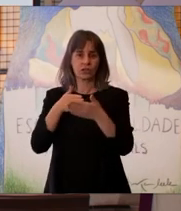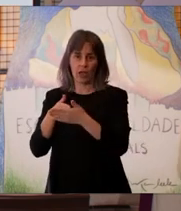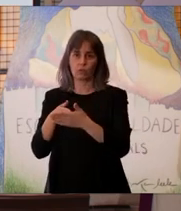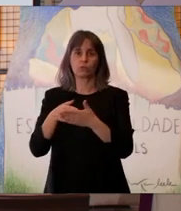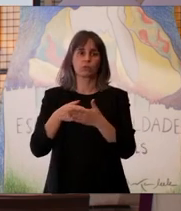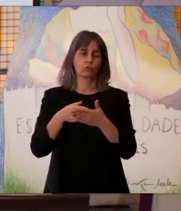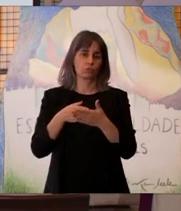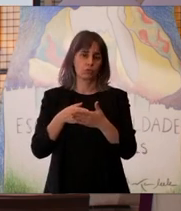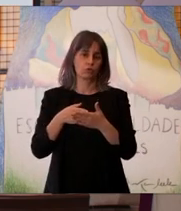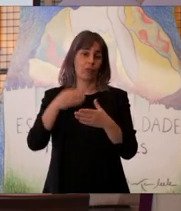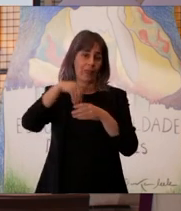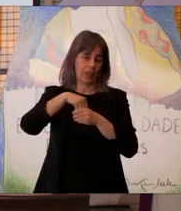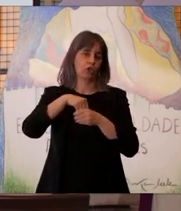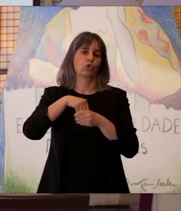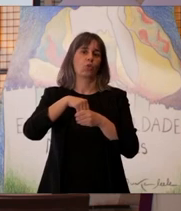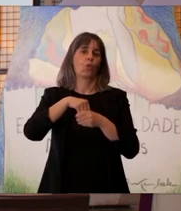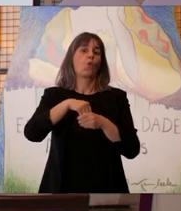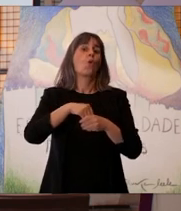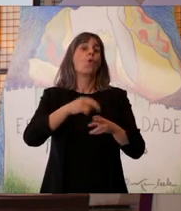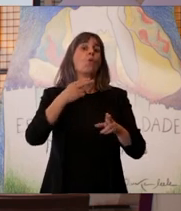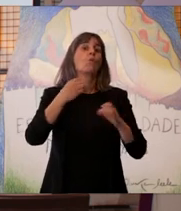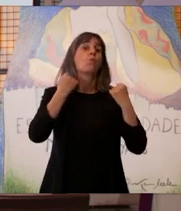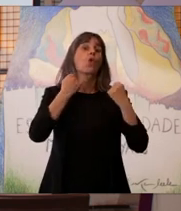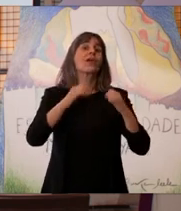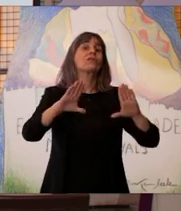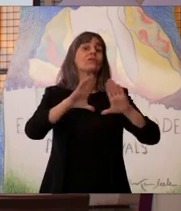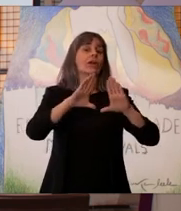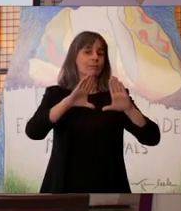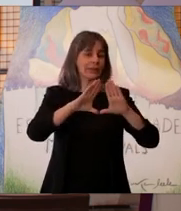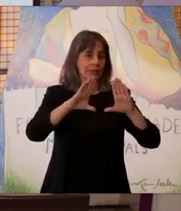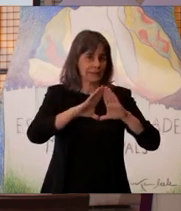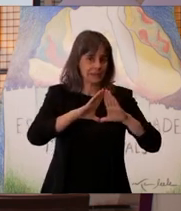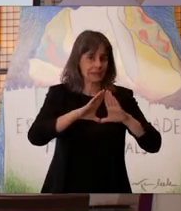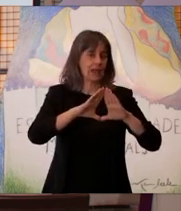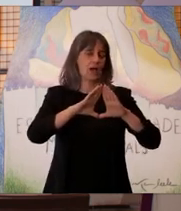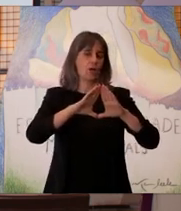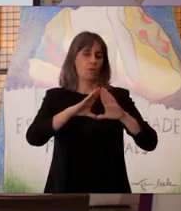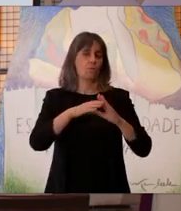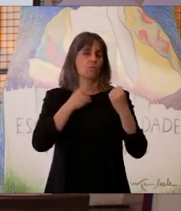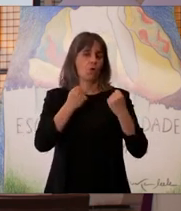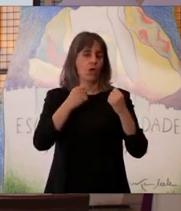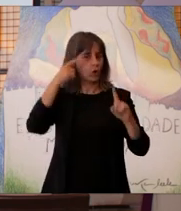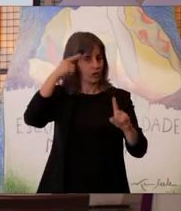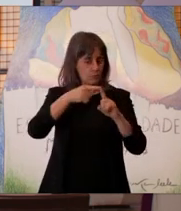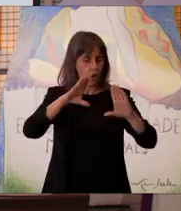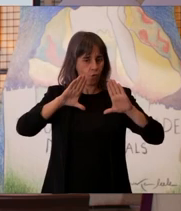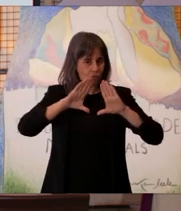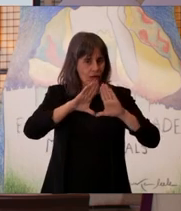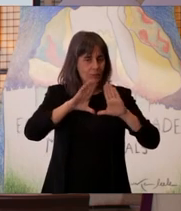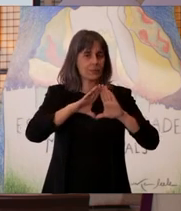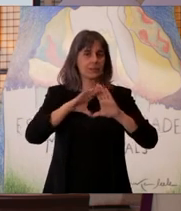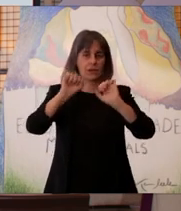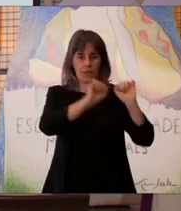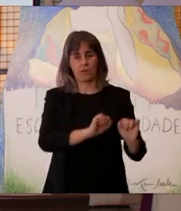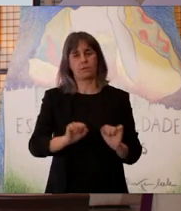las mujeres para ejercer el poder feminista es decir ese poder pensado en feminista siempre